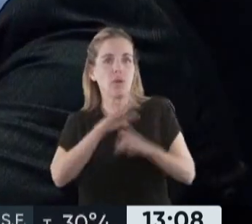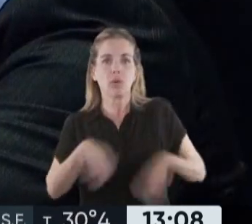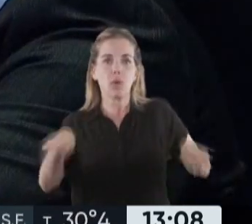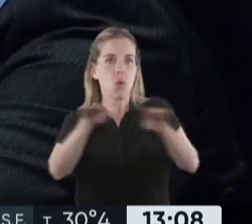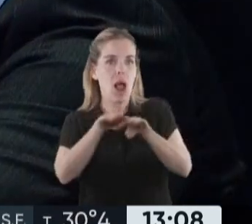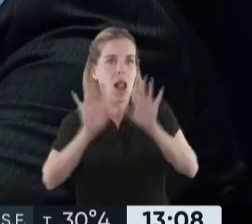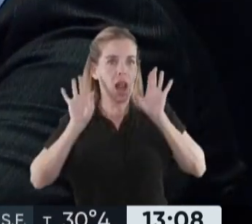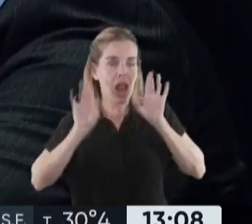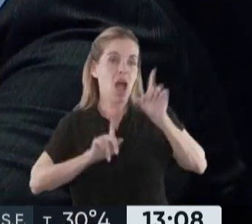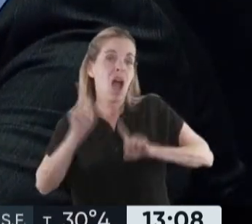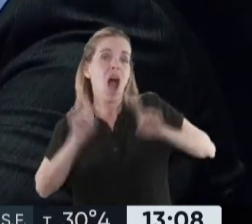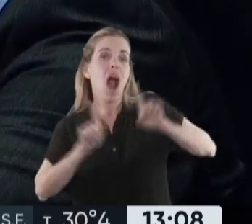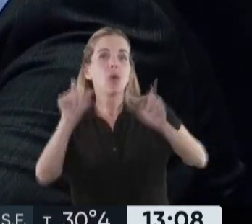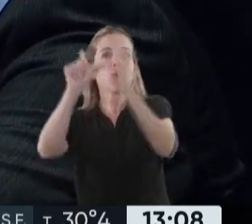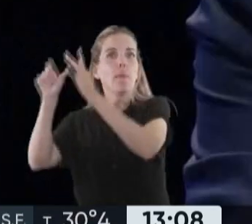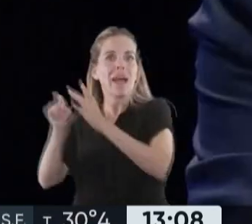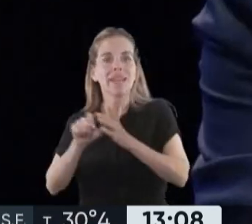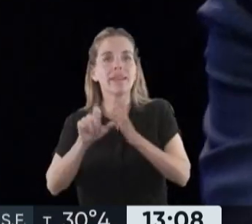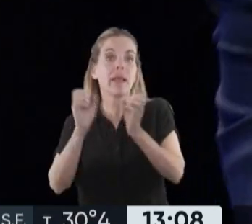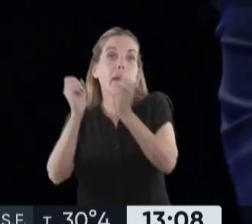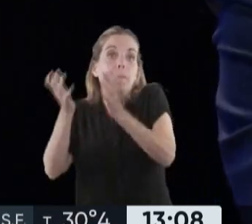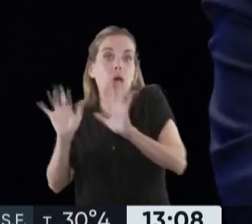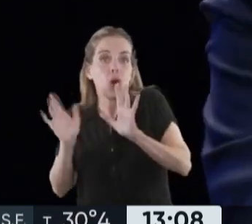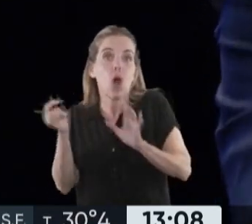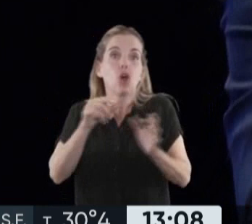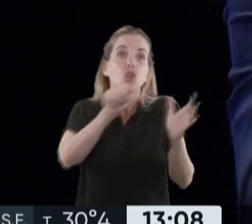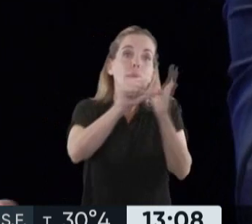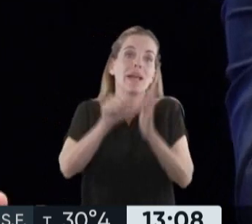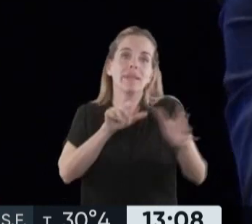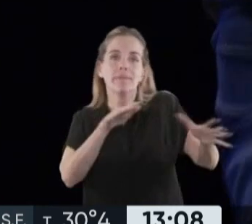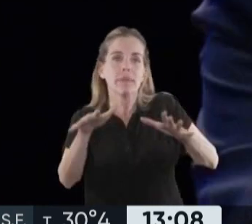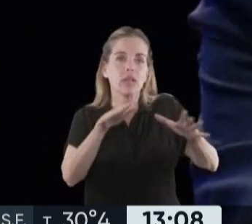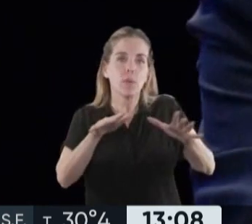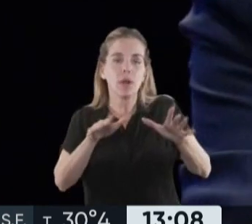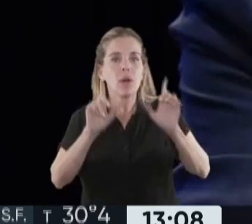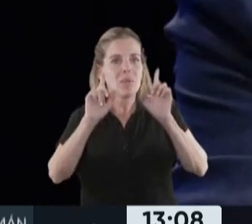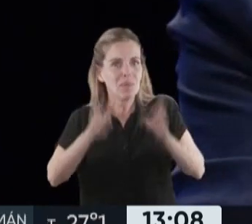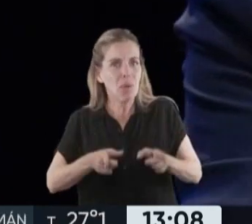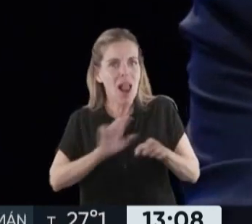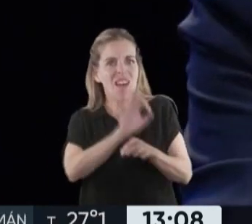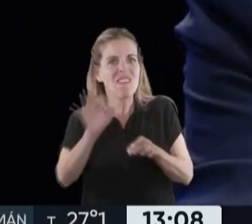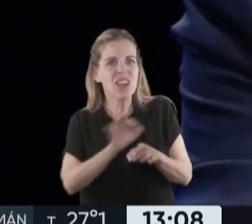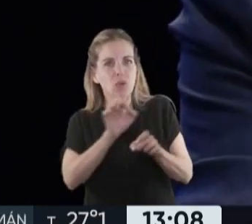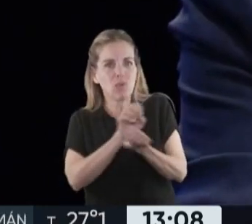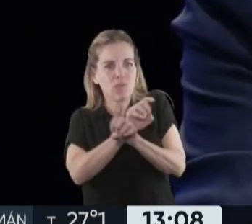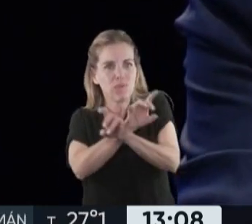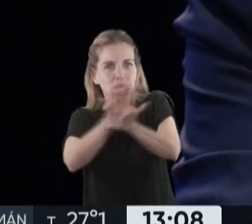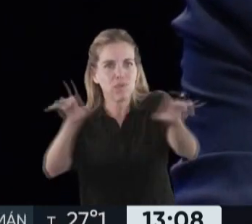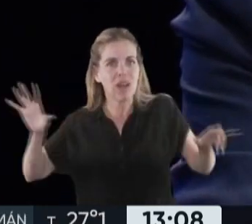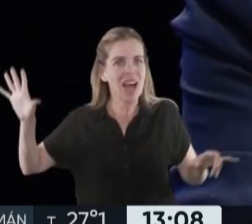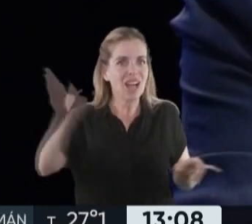más espalda para soportar ese padecimiento, otros teníamos menos. Pero la verdad es que nos atacó a todos.